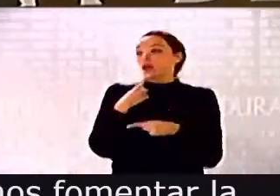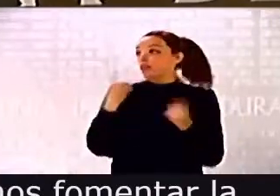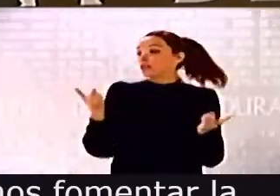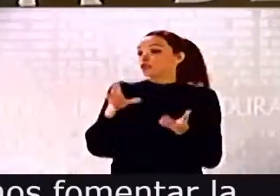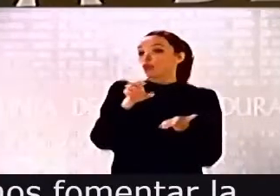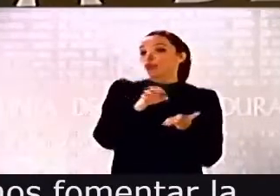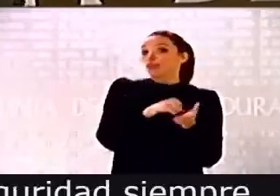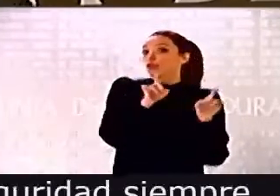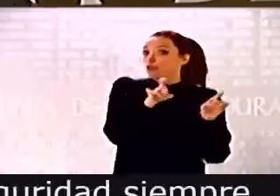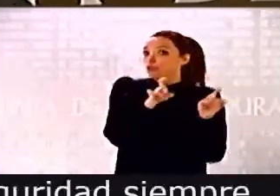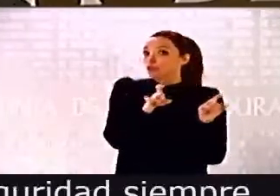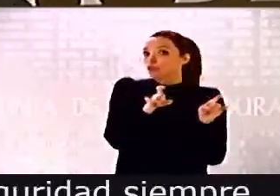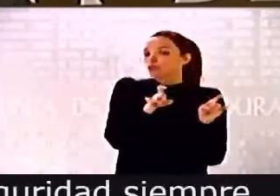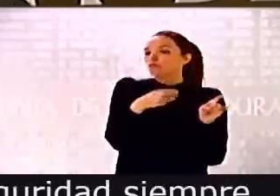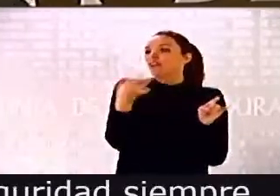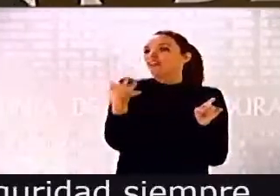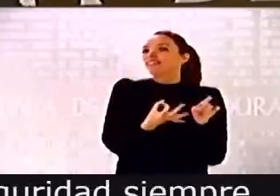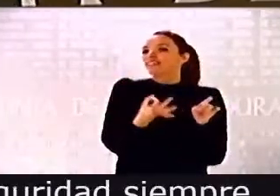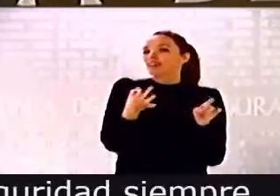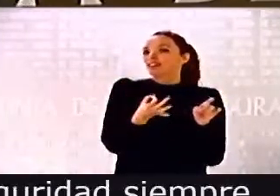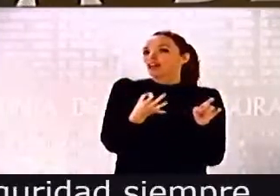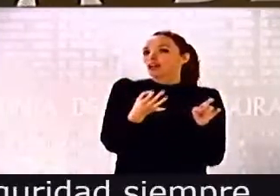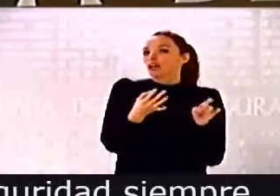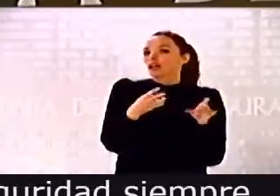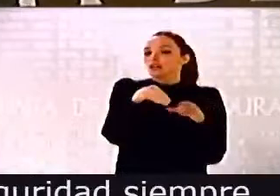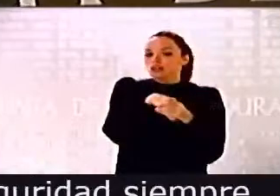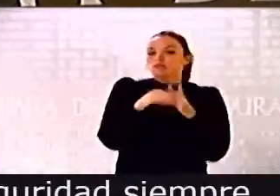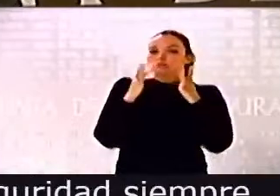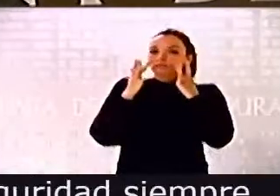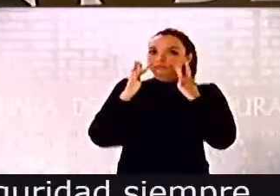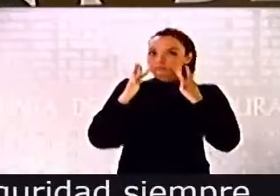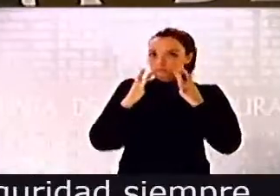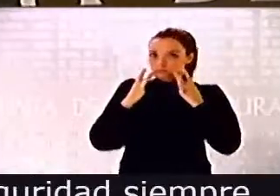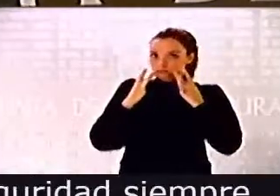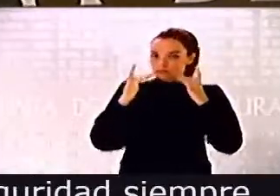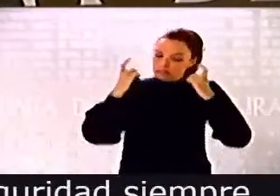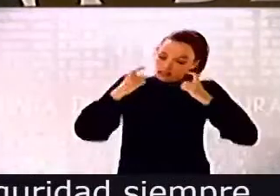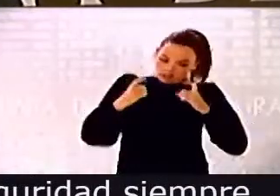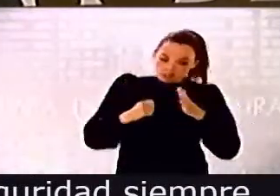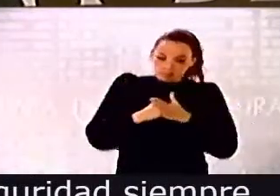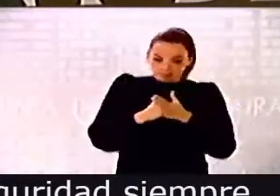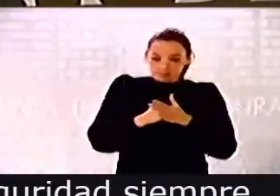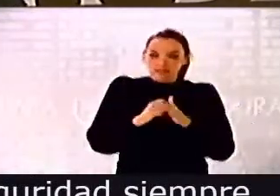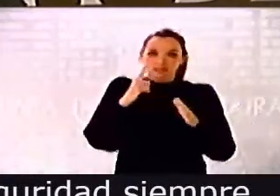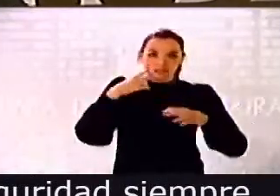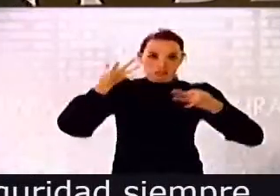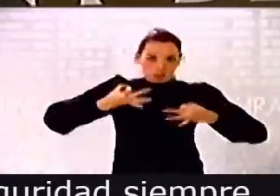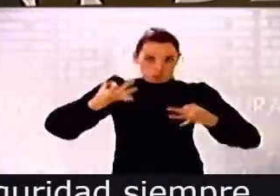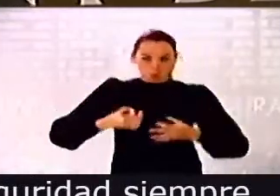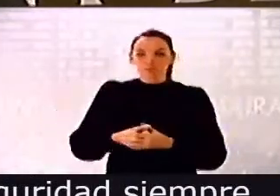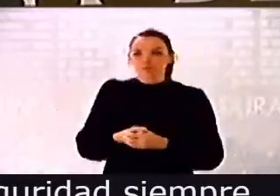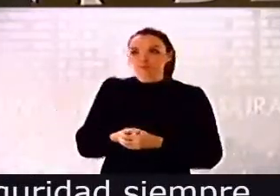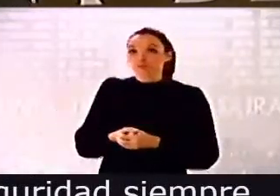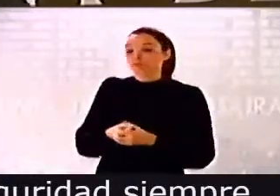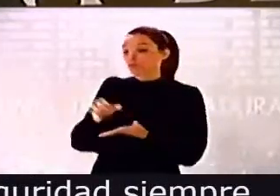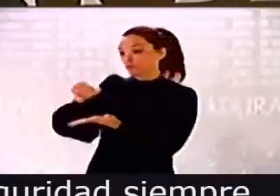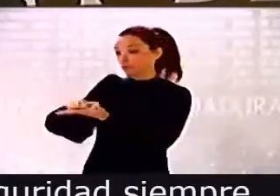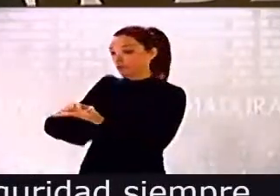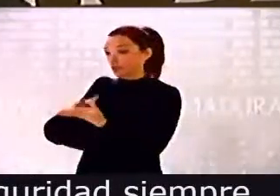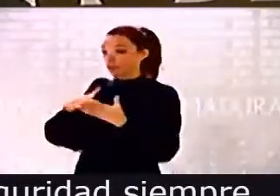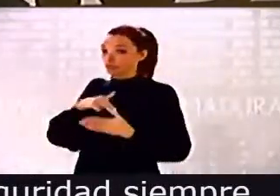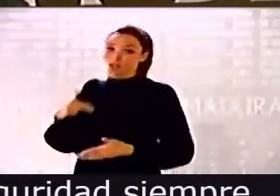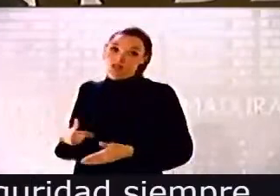centros educativos los tenemos que identificar como centros seguros, o lo más seguros posible. De los centros sanitarios ni les